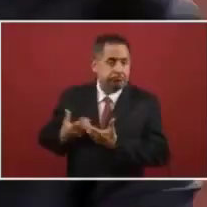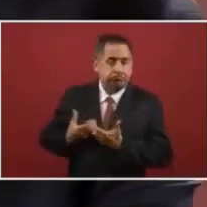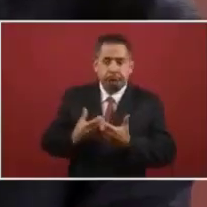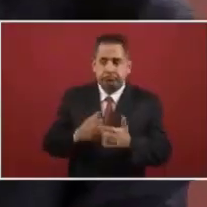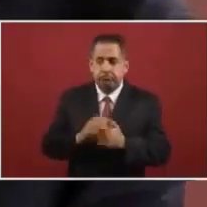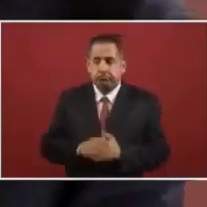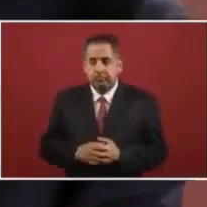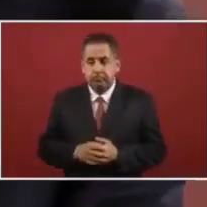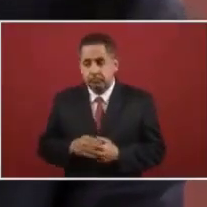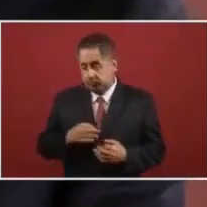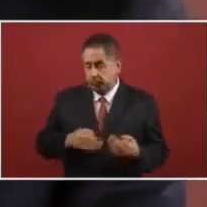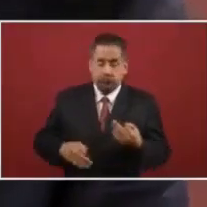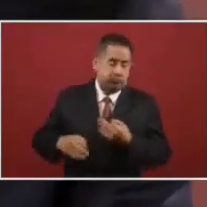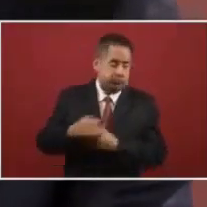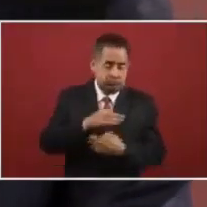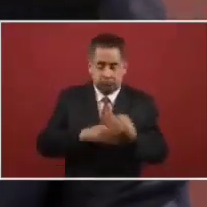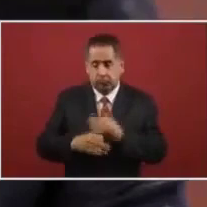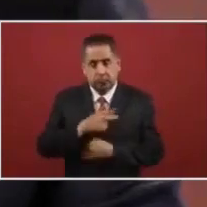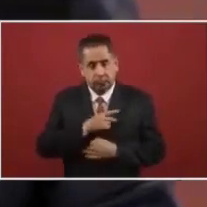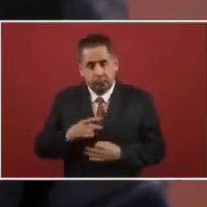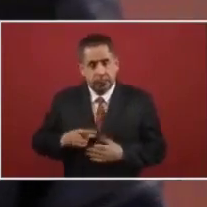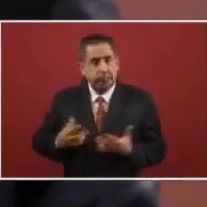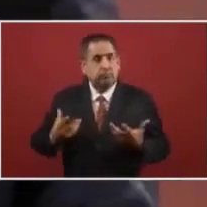tenemos todos que estar